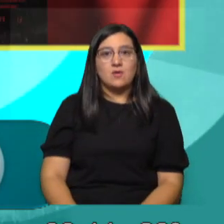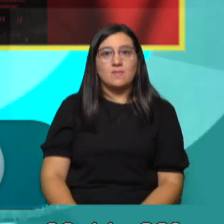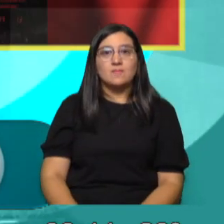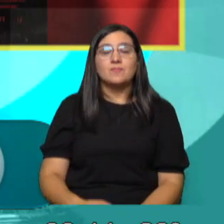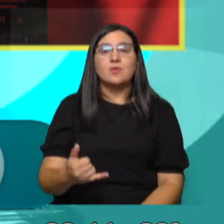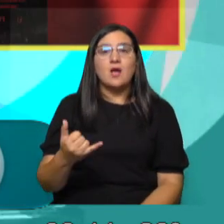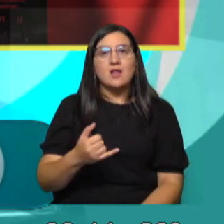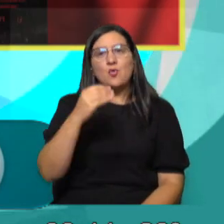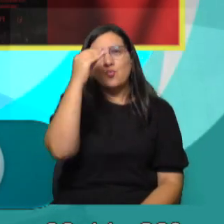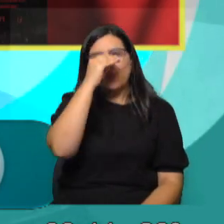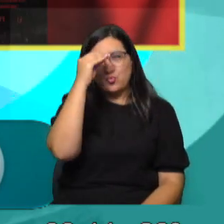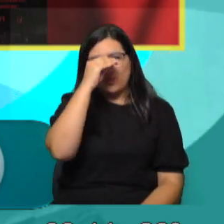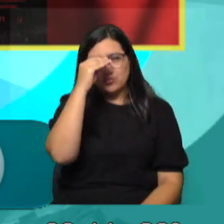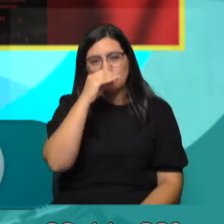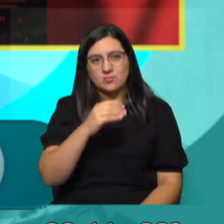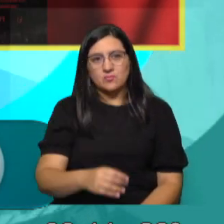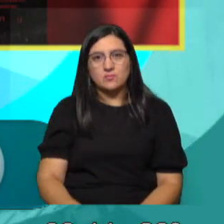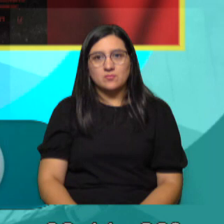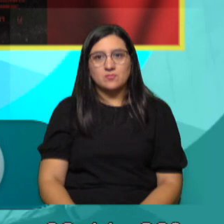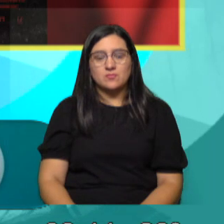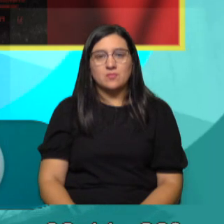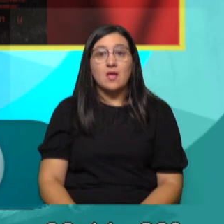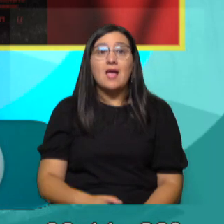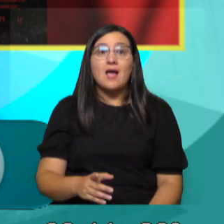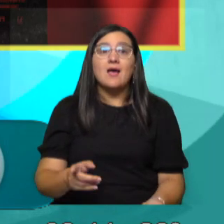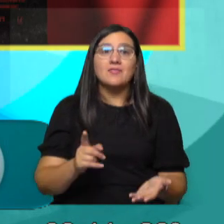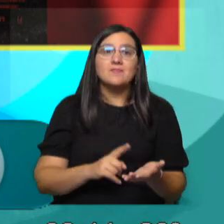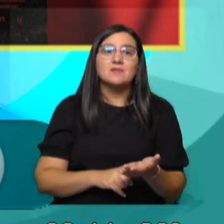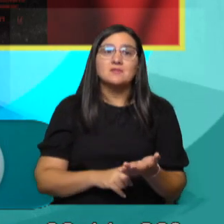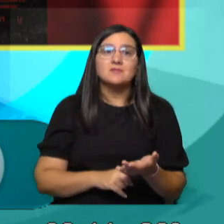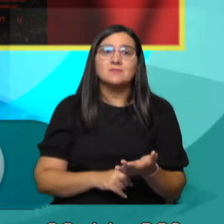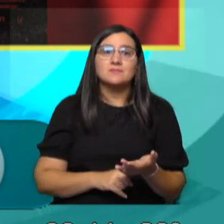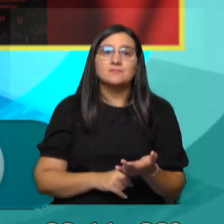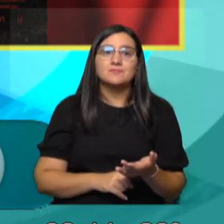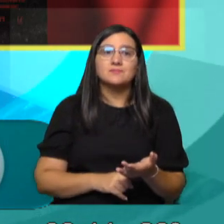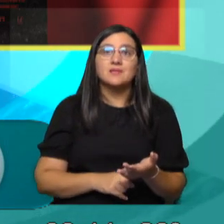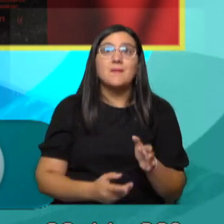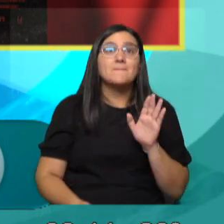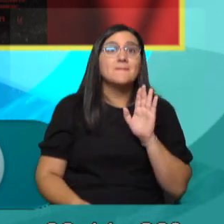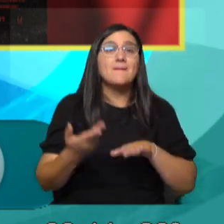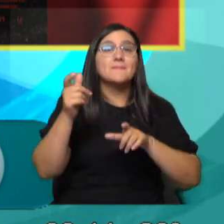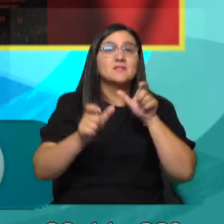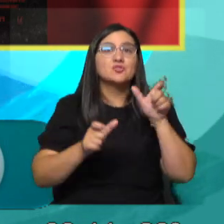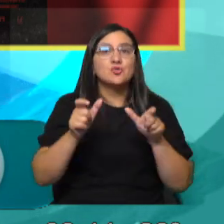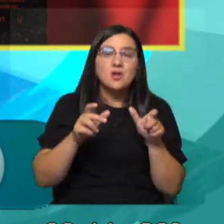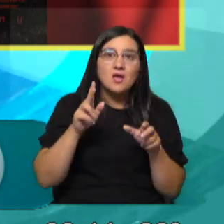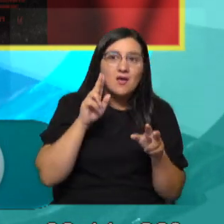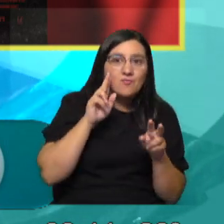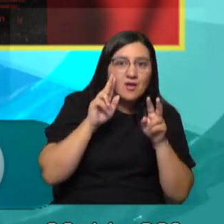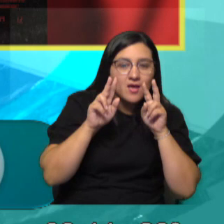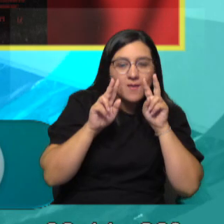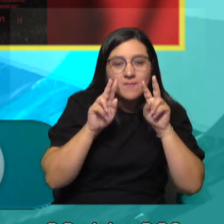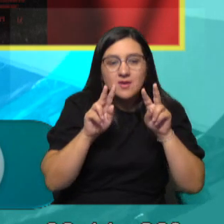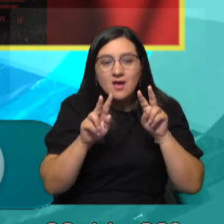algo muy curioso. Además, además del fenómeno que es que cada vez más gente está acercándose a